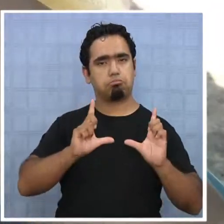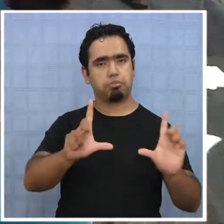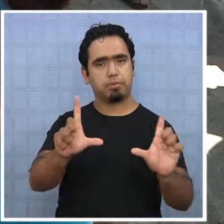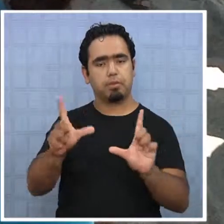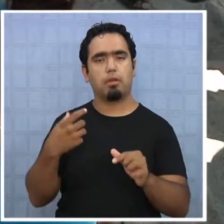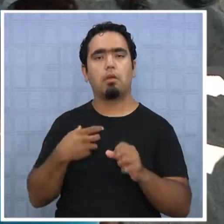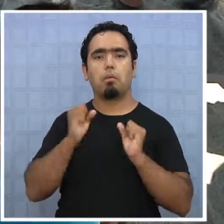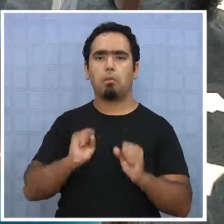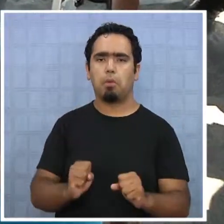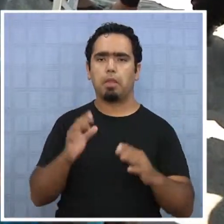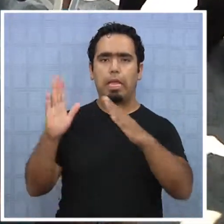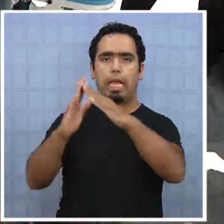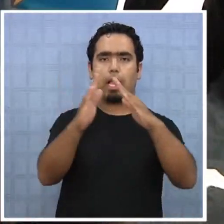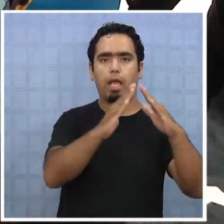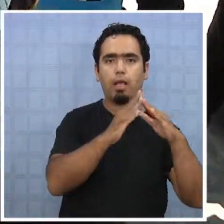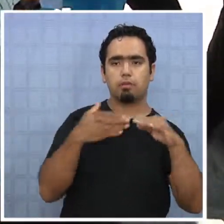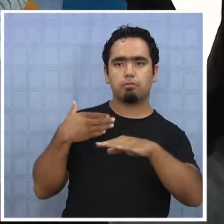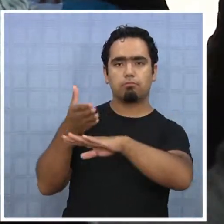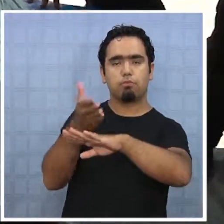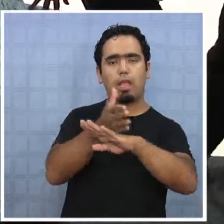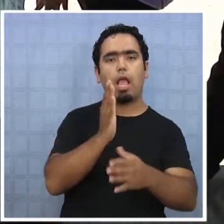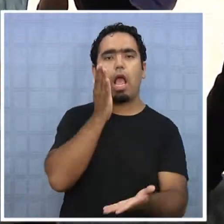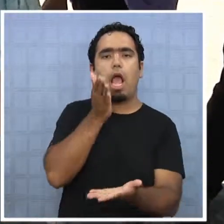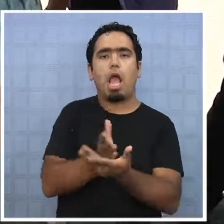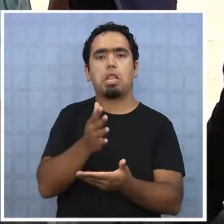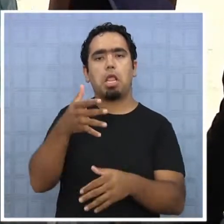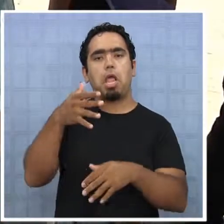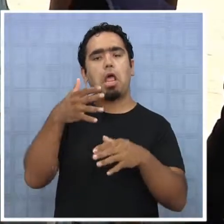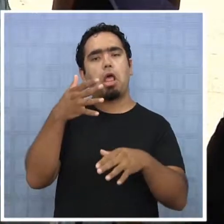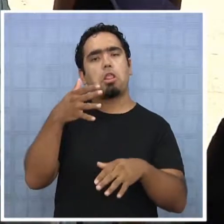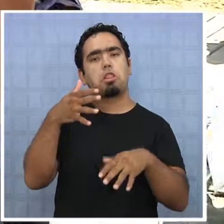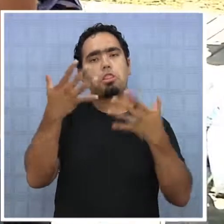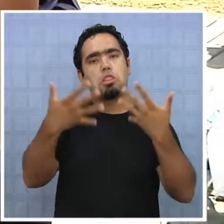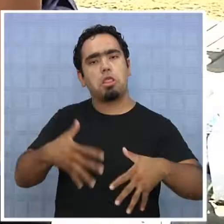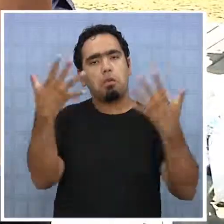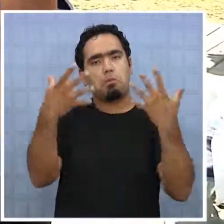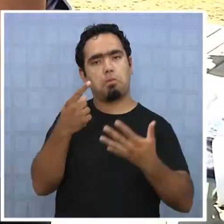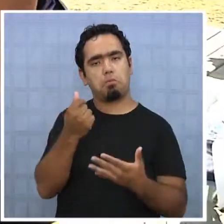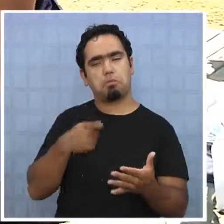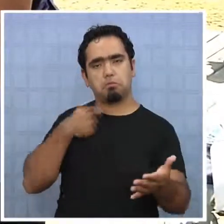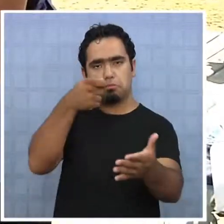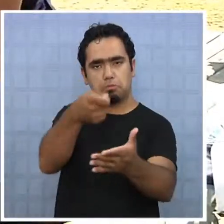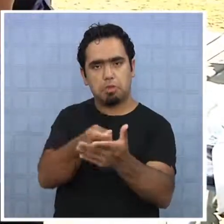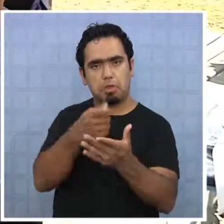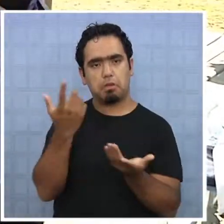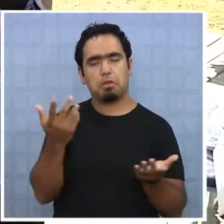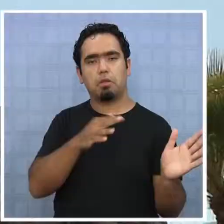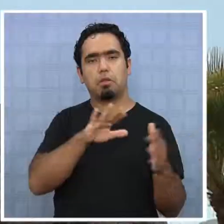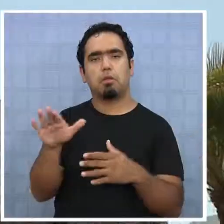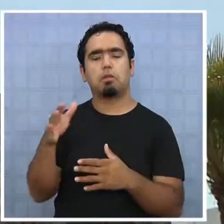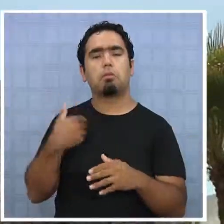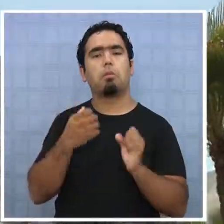acreditados pueden realizar atenciones domiciliarias con valores de hasta 10.000 pesos. Se les puede contactar por